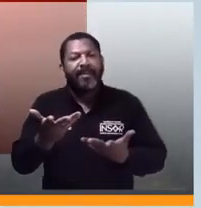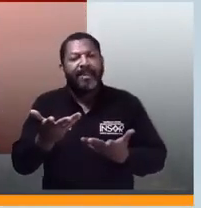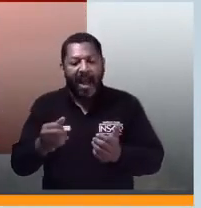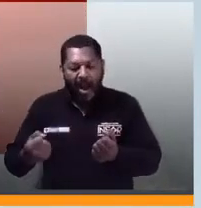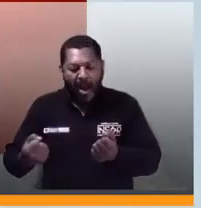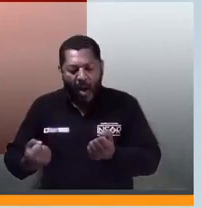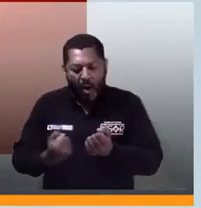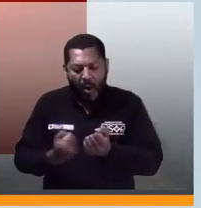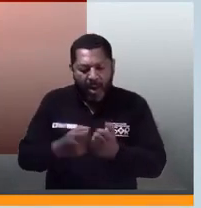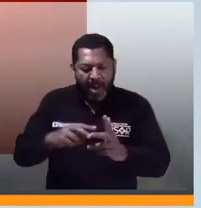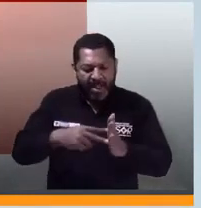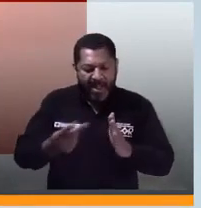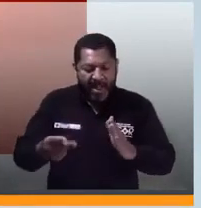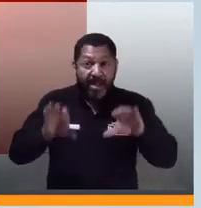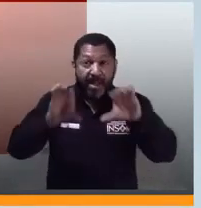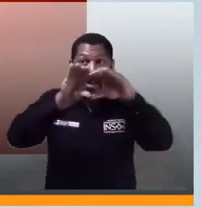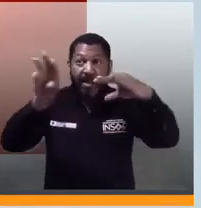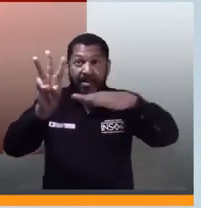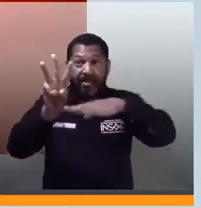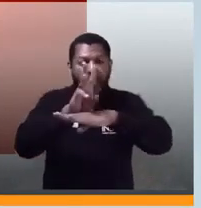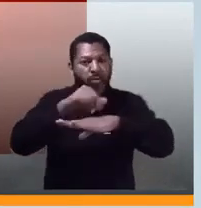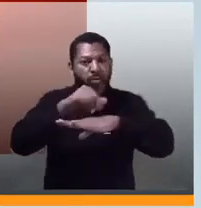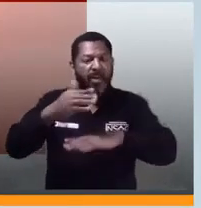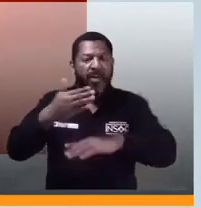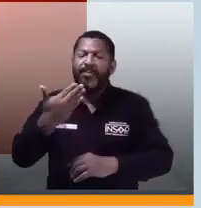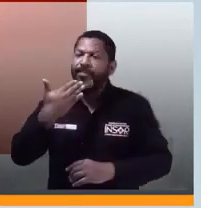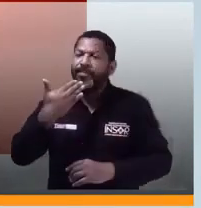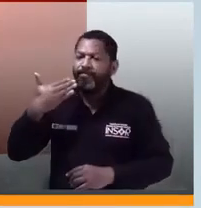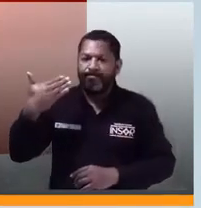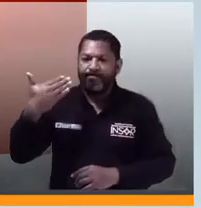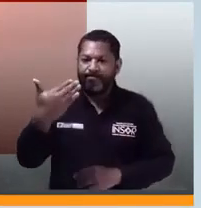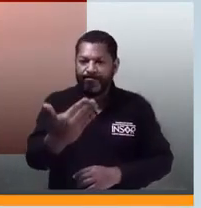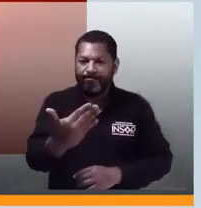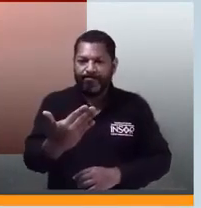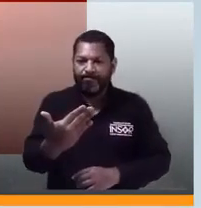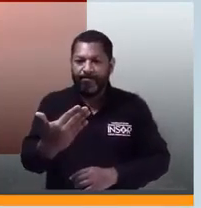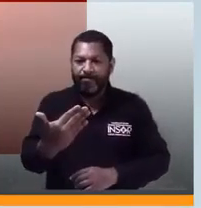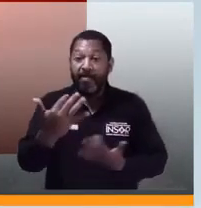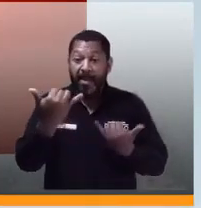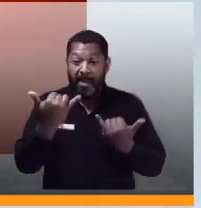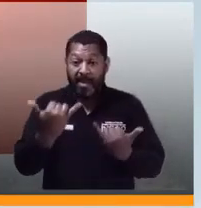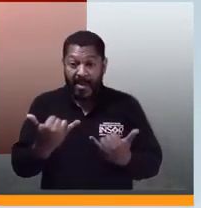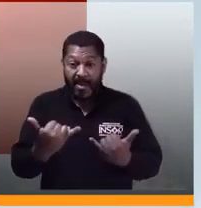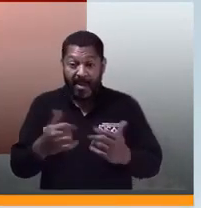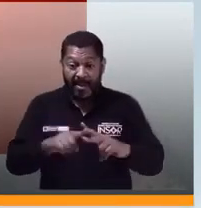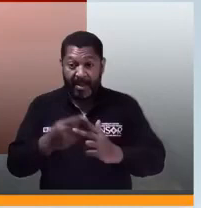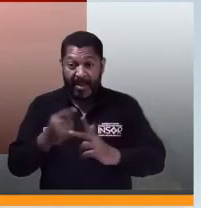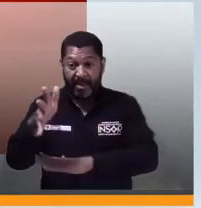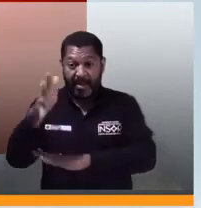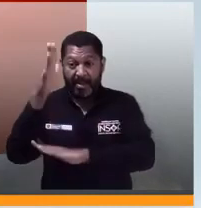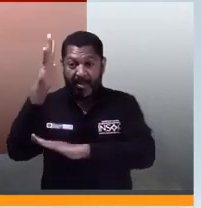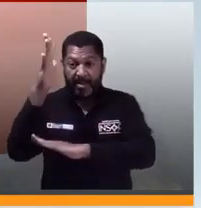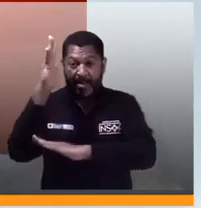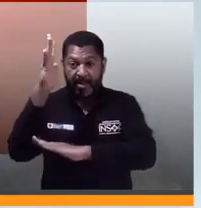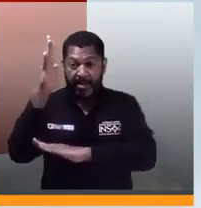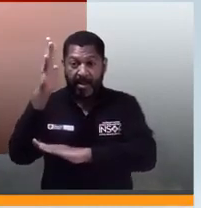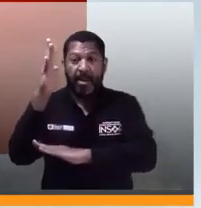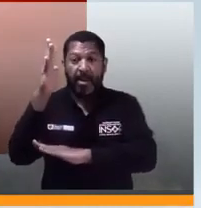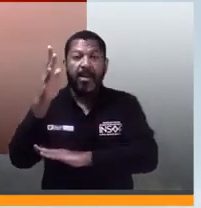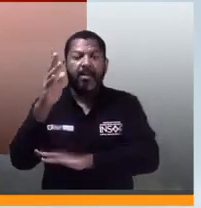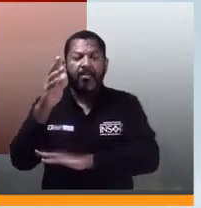la parte de la plataforma. Dar un gracias muy especial en este panel donde tuvimos las